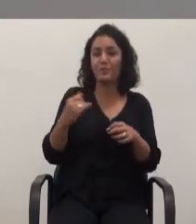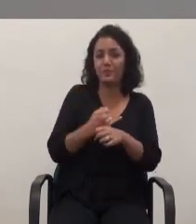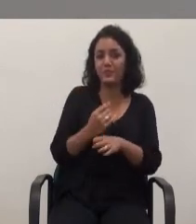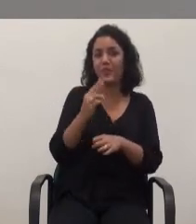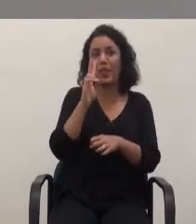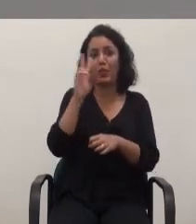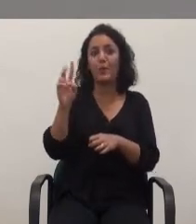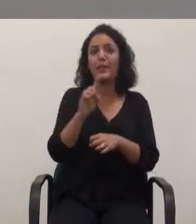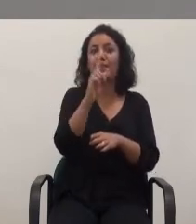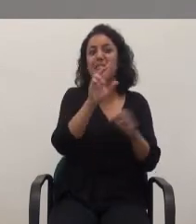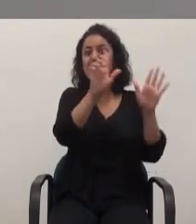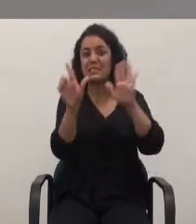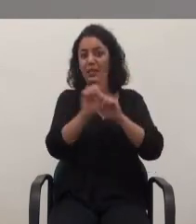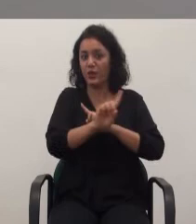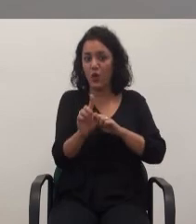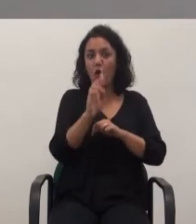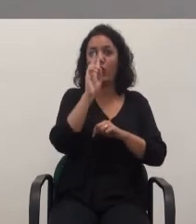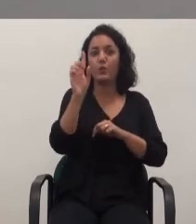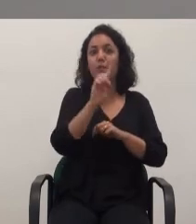2018. La idea entonces sería